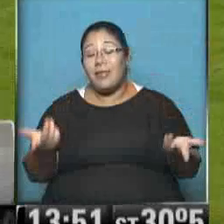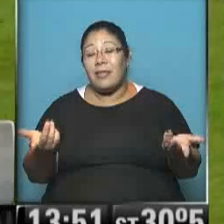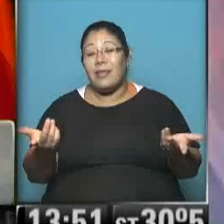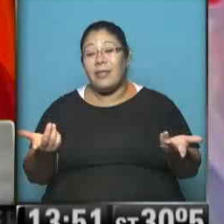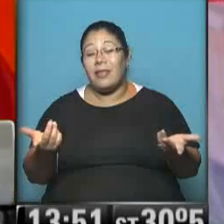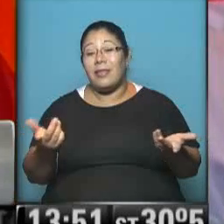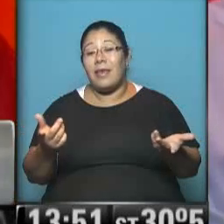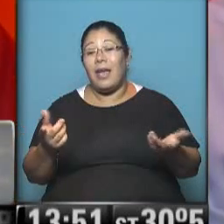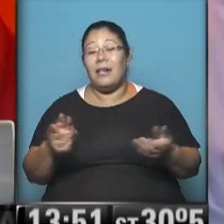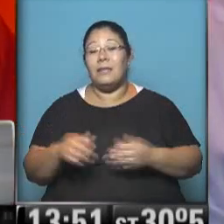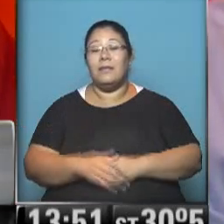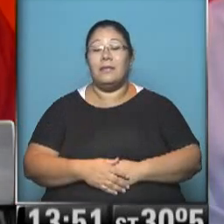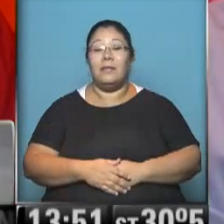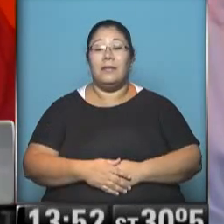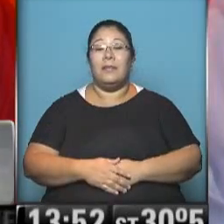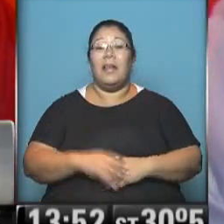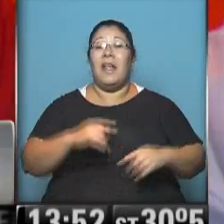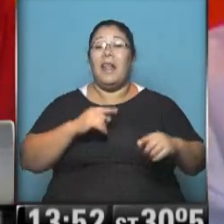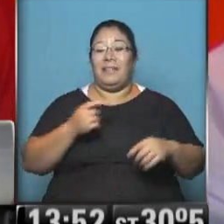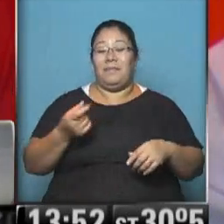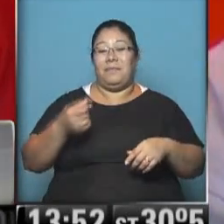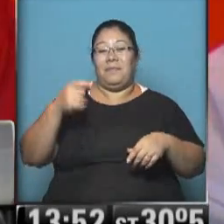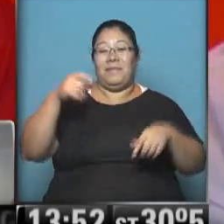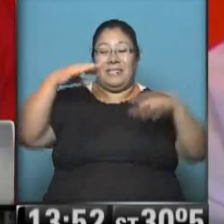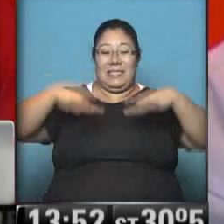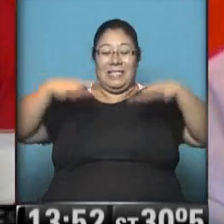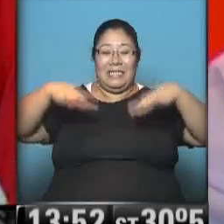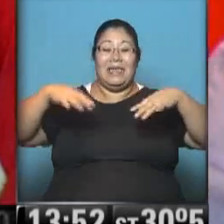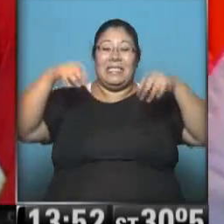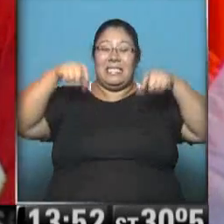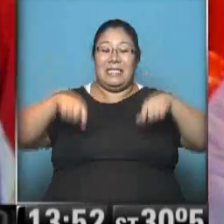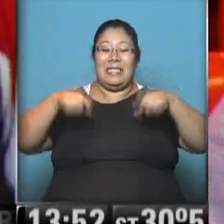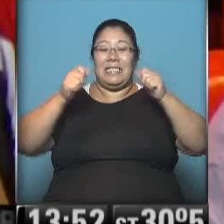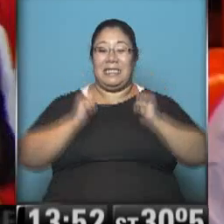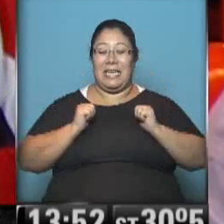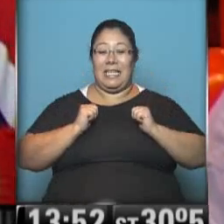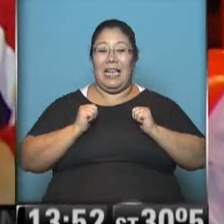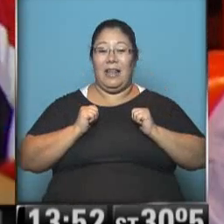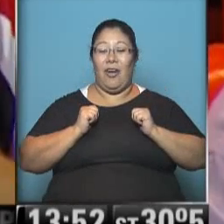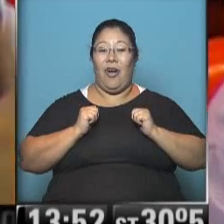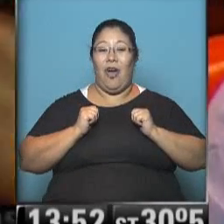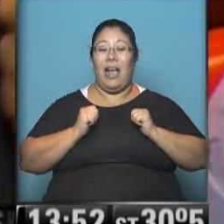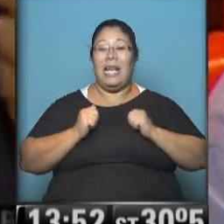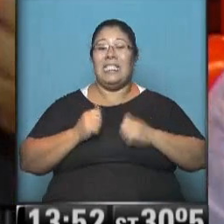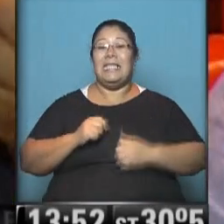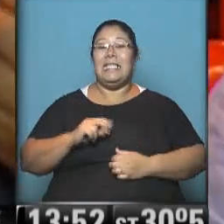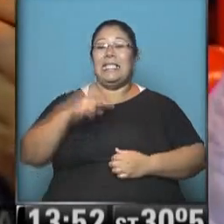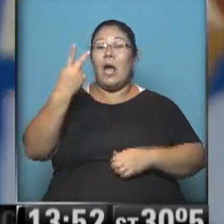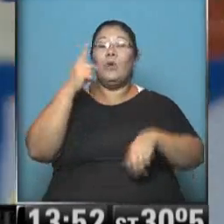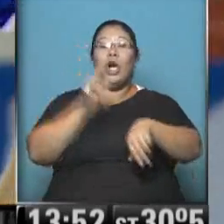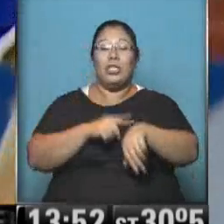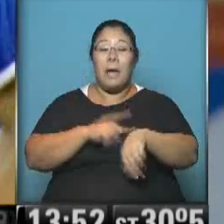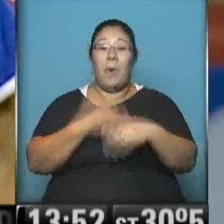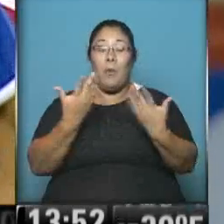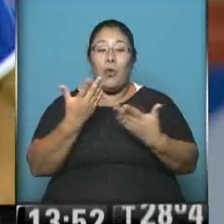Apuso, no pudo dirigir, ahí lo ven en la platea, el primer tiempo, pero en el segundo llegó vía fax la autorización y Apuso pudo acompañar